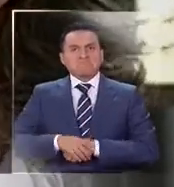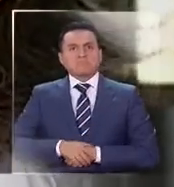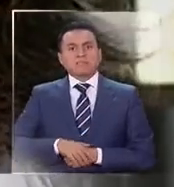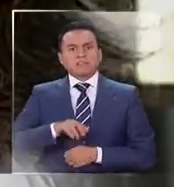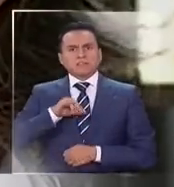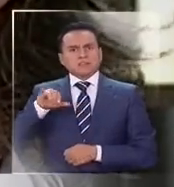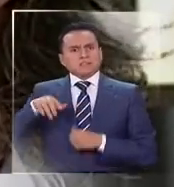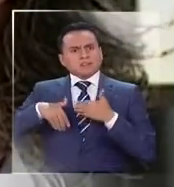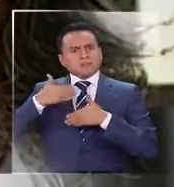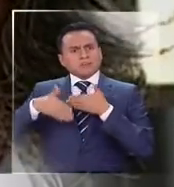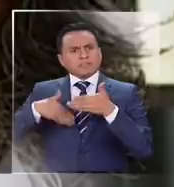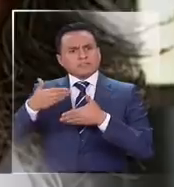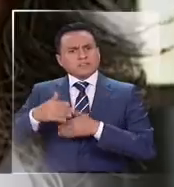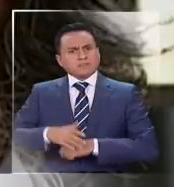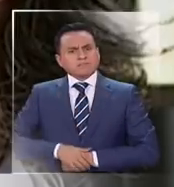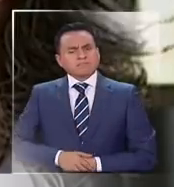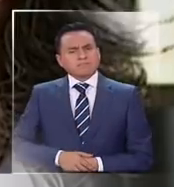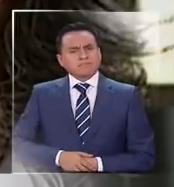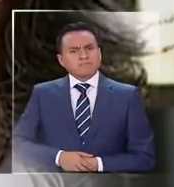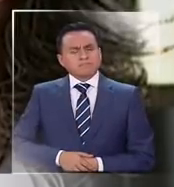Y de repente